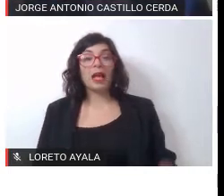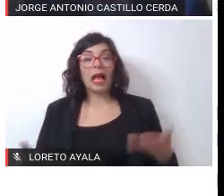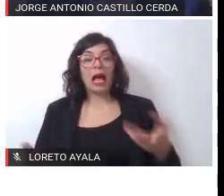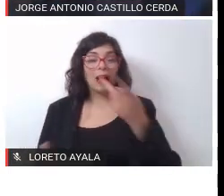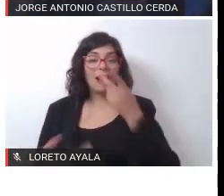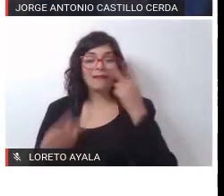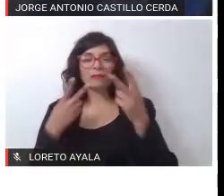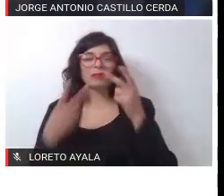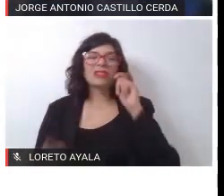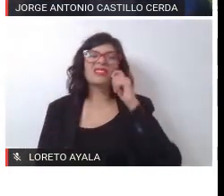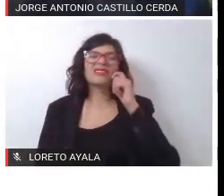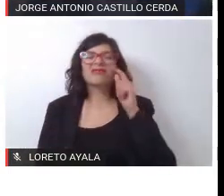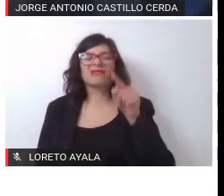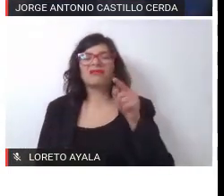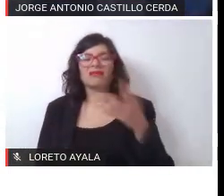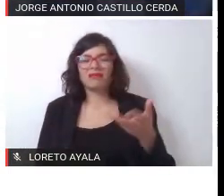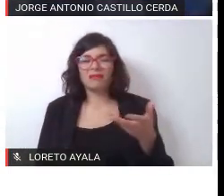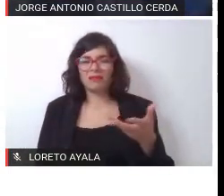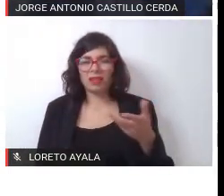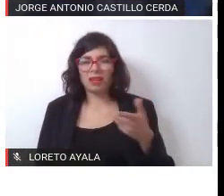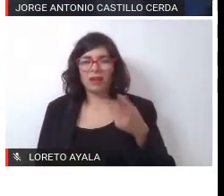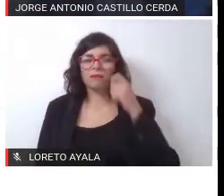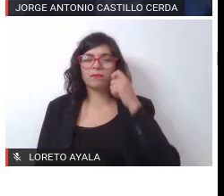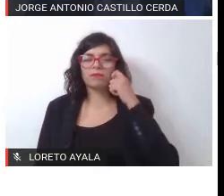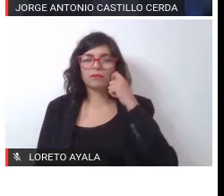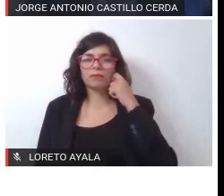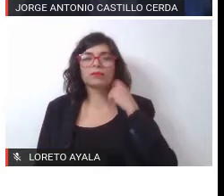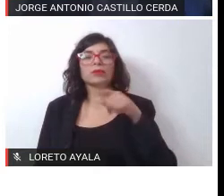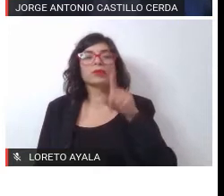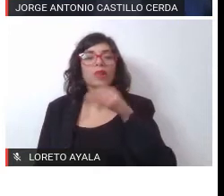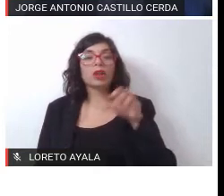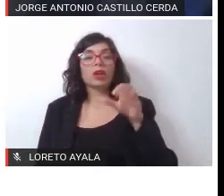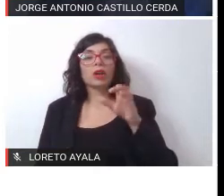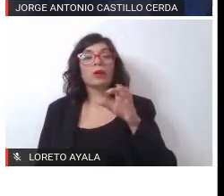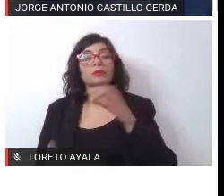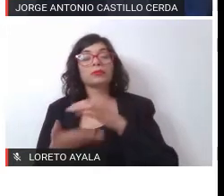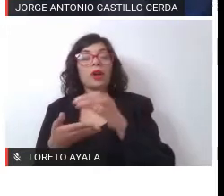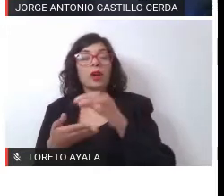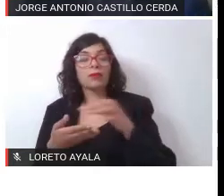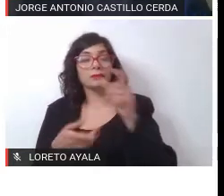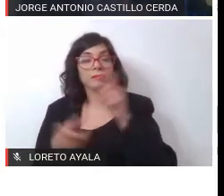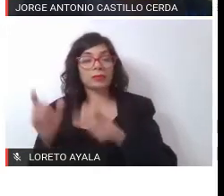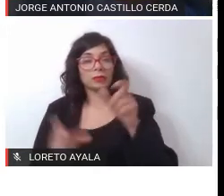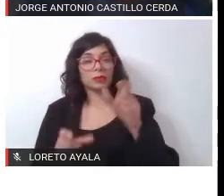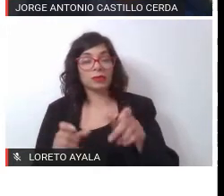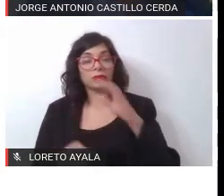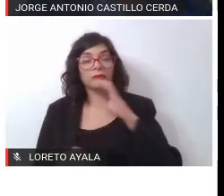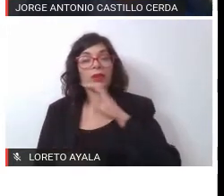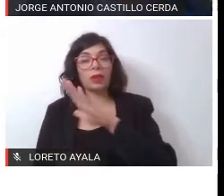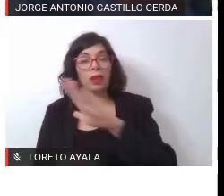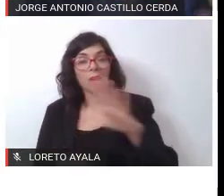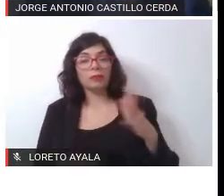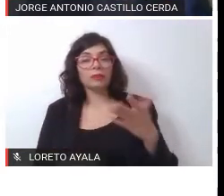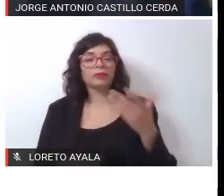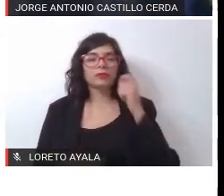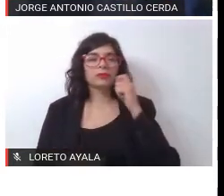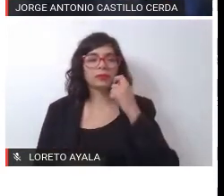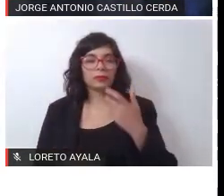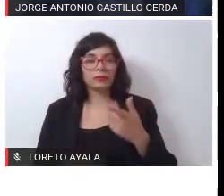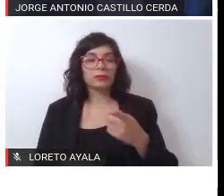qué significa tener población rural y población urbana. ¿Ya? Estos son datos del